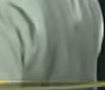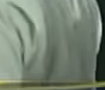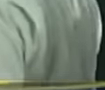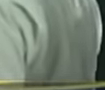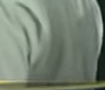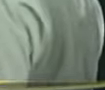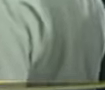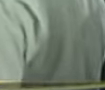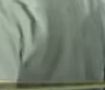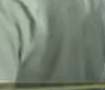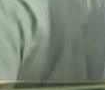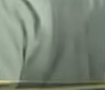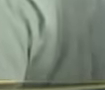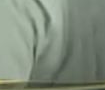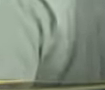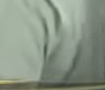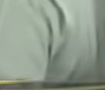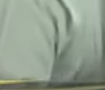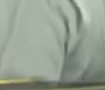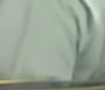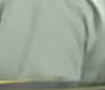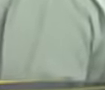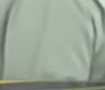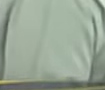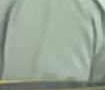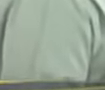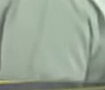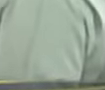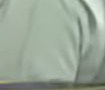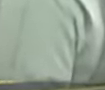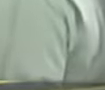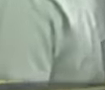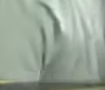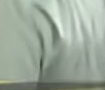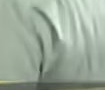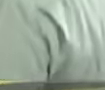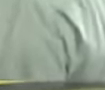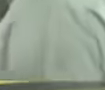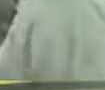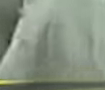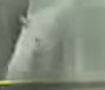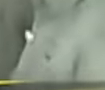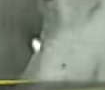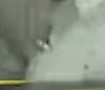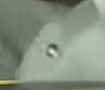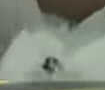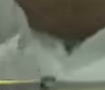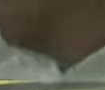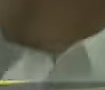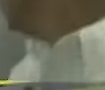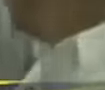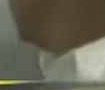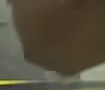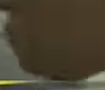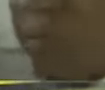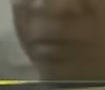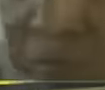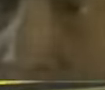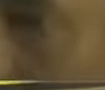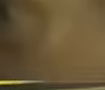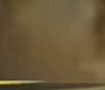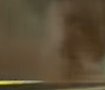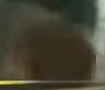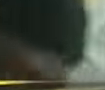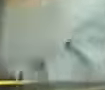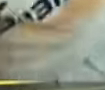muchas instituciones jóvenes gracias al voto popular del pueblo venezolano. Observamos en este momento el presidente de la República, Nicolás